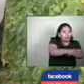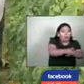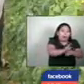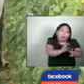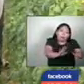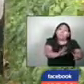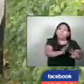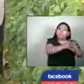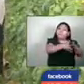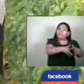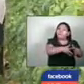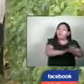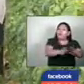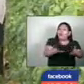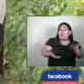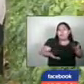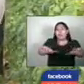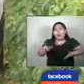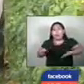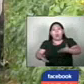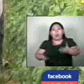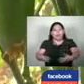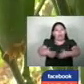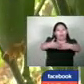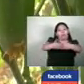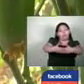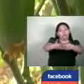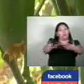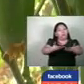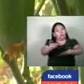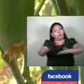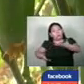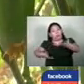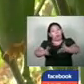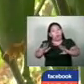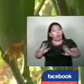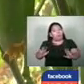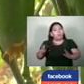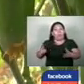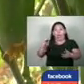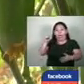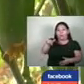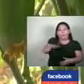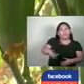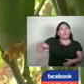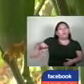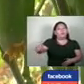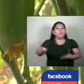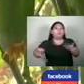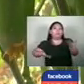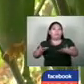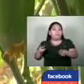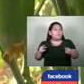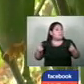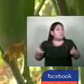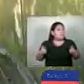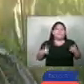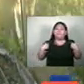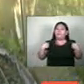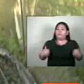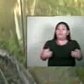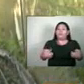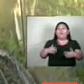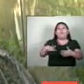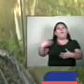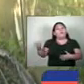para vender, y lo hacían en guacales y canastos. Fomentaron el comercio local. Fue todo un éxito. Por